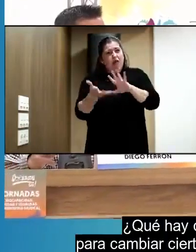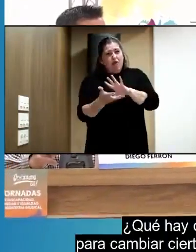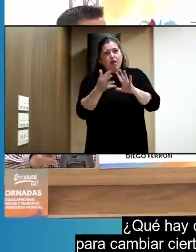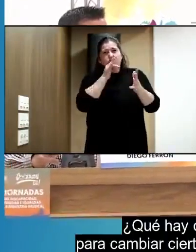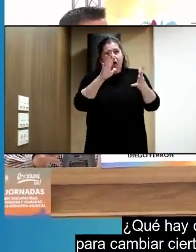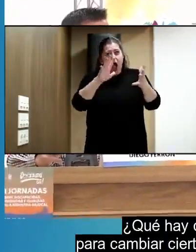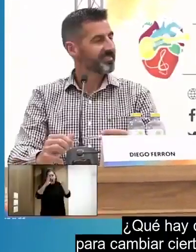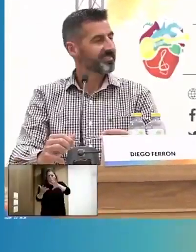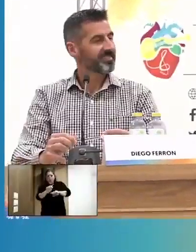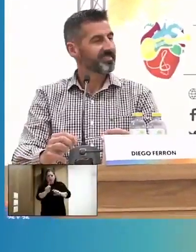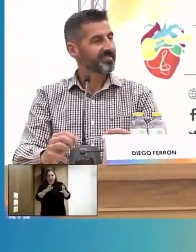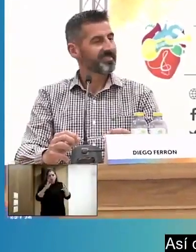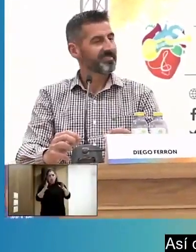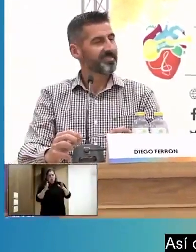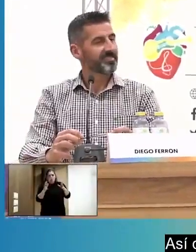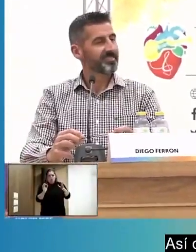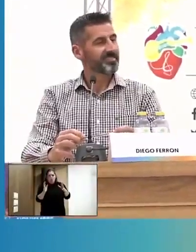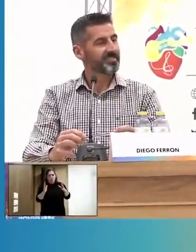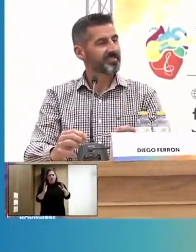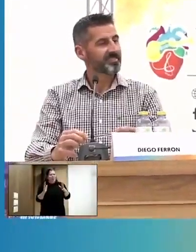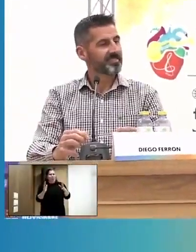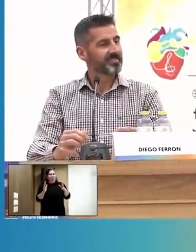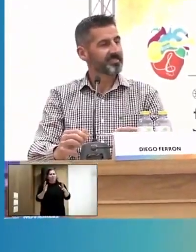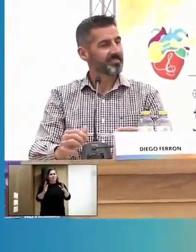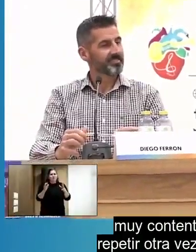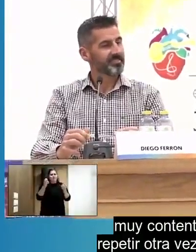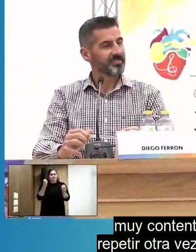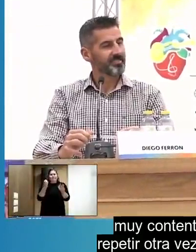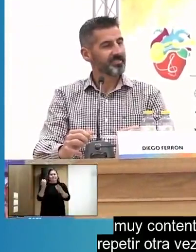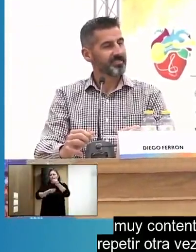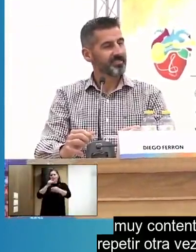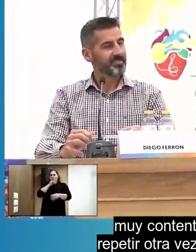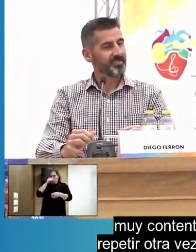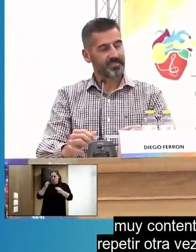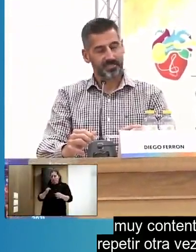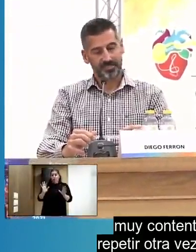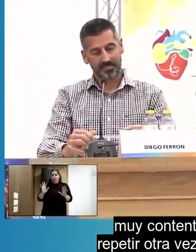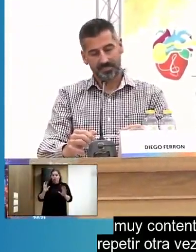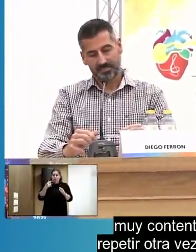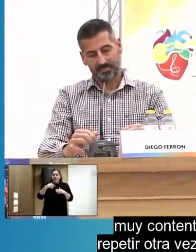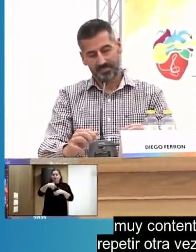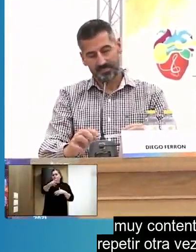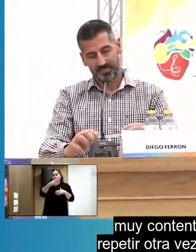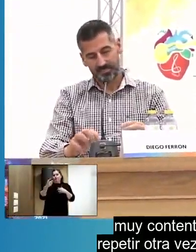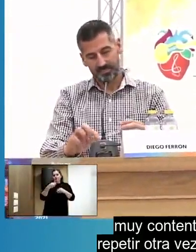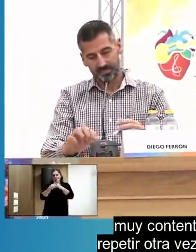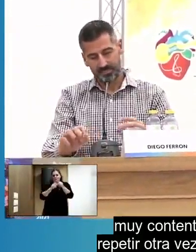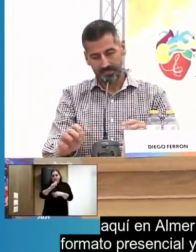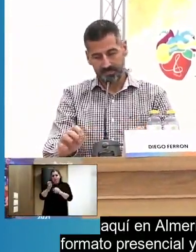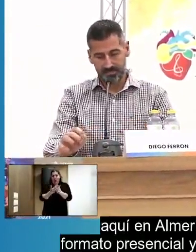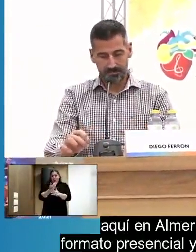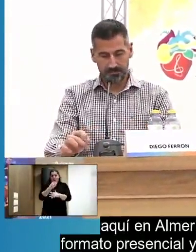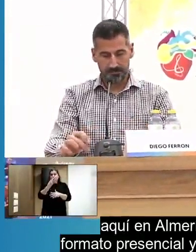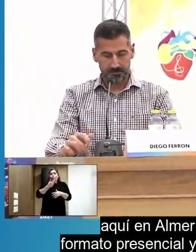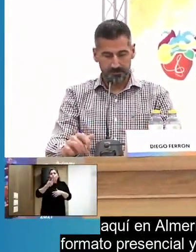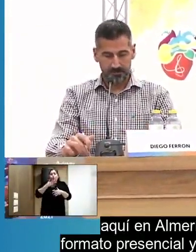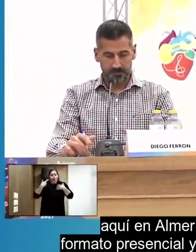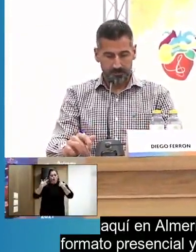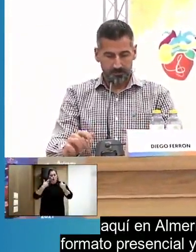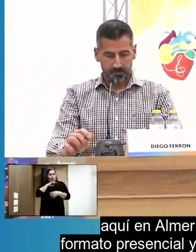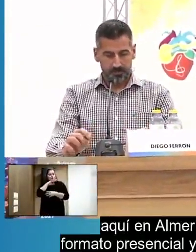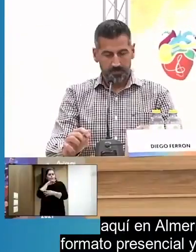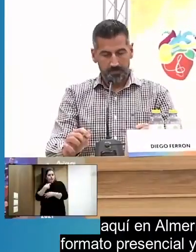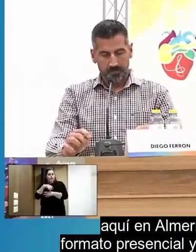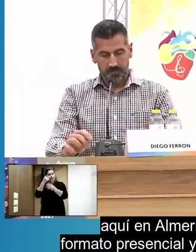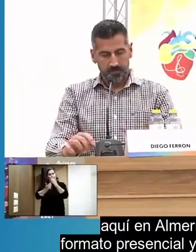ciertas cosas, ¿no? Así que, bueno, pues muy contento de poder repetir otra vez esta jornada aquí en Almería, ya en